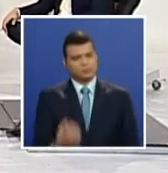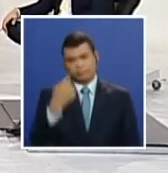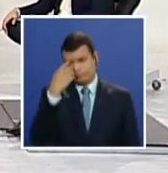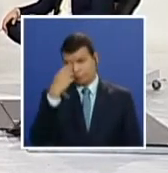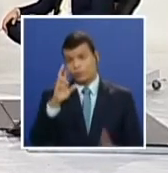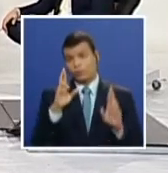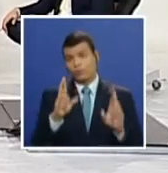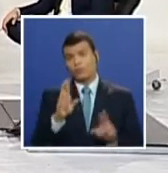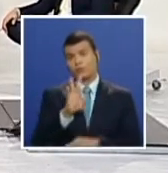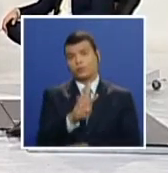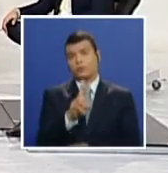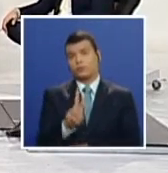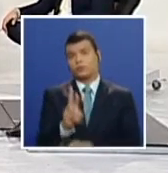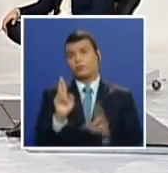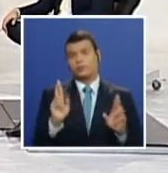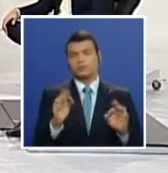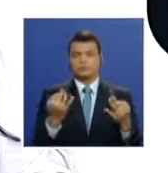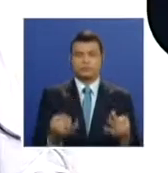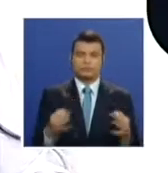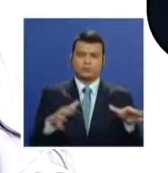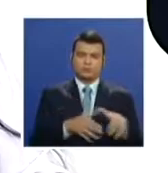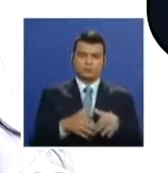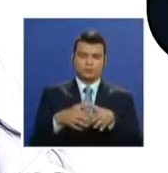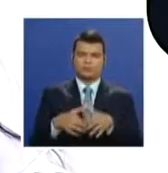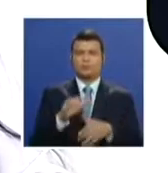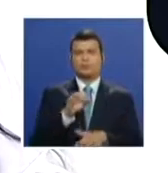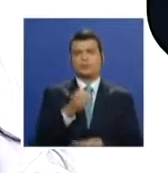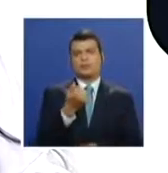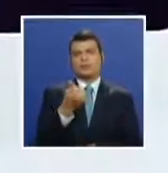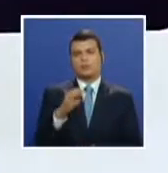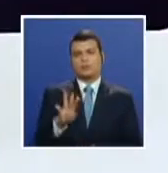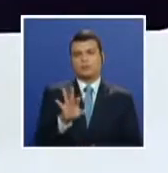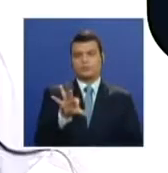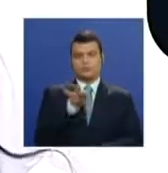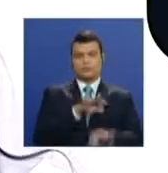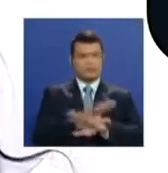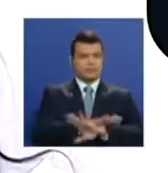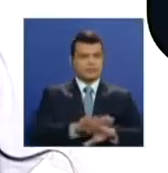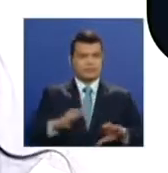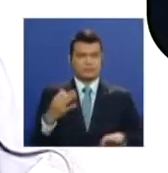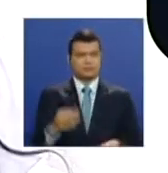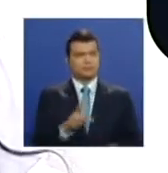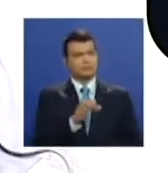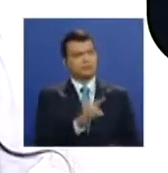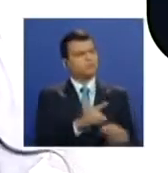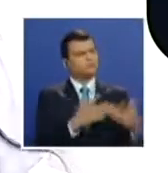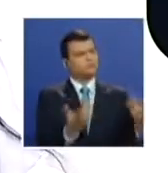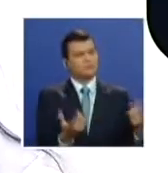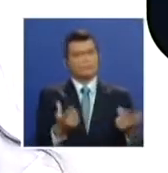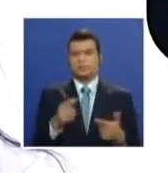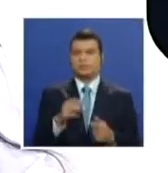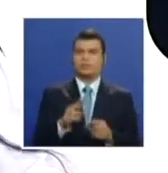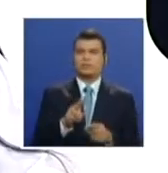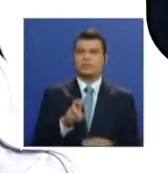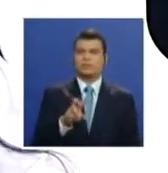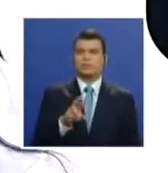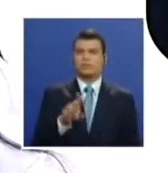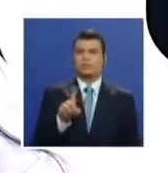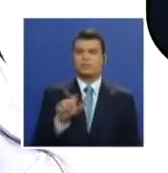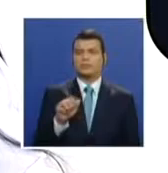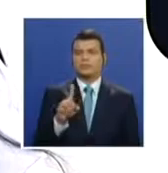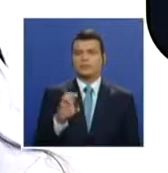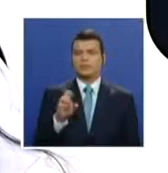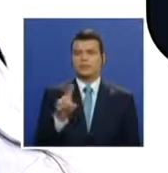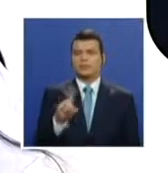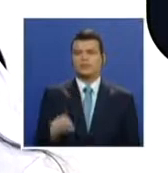fueran los 42 pero en esta oportunidad son 14 bandas preseleccionadas como cuáles porque versalles el dovio pues la banda departamental